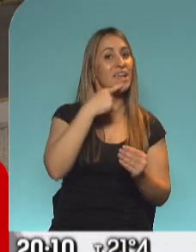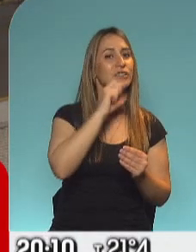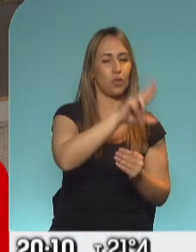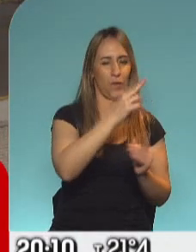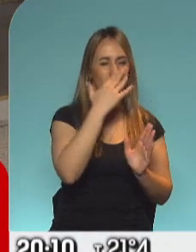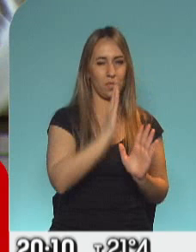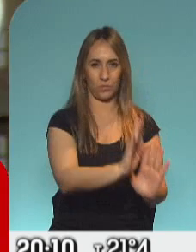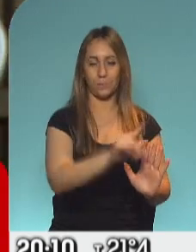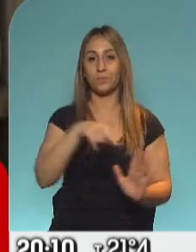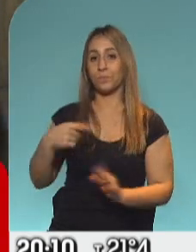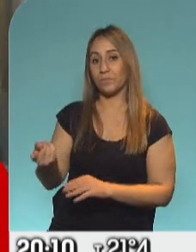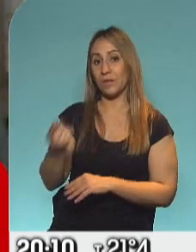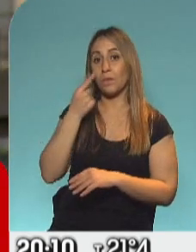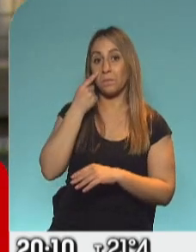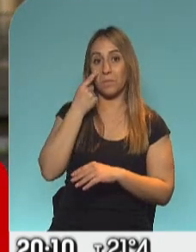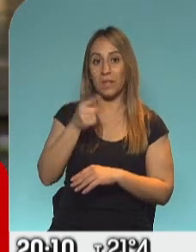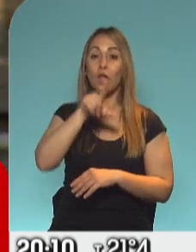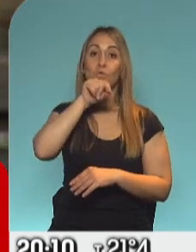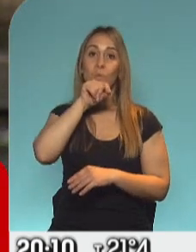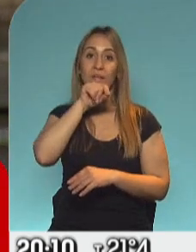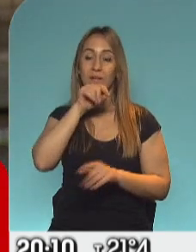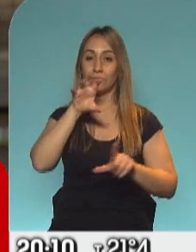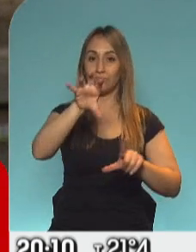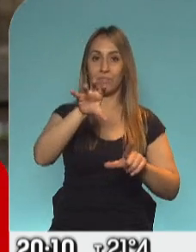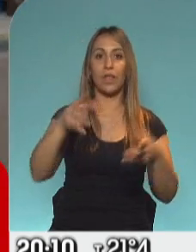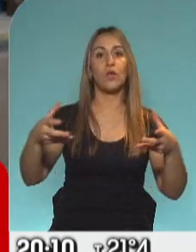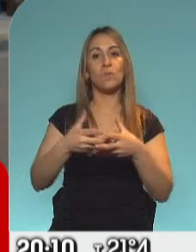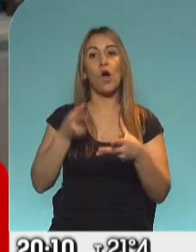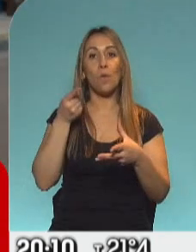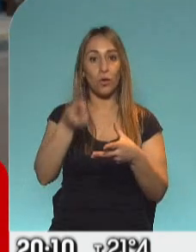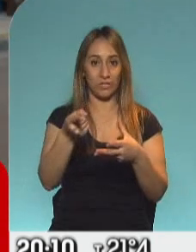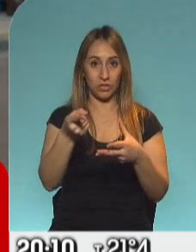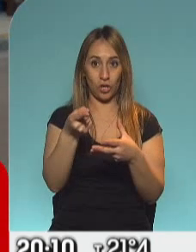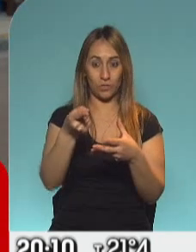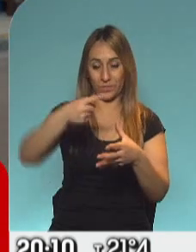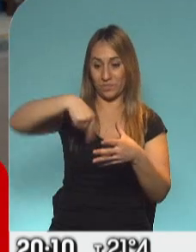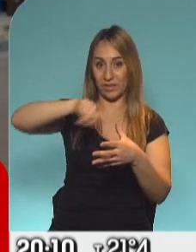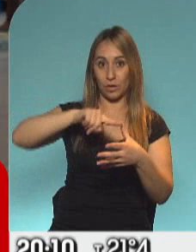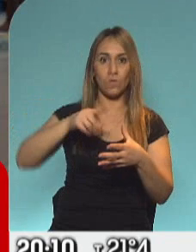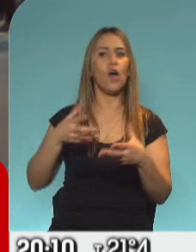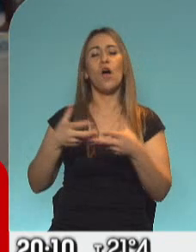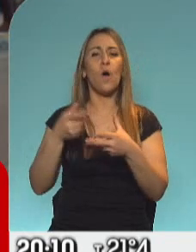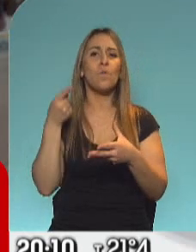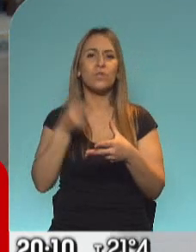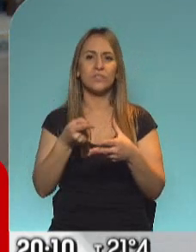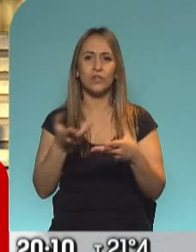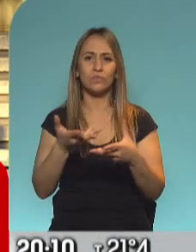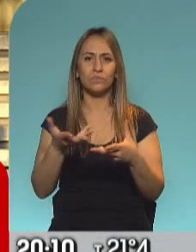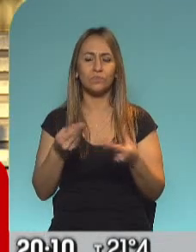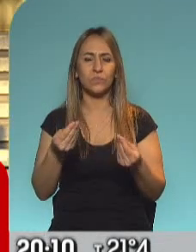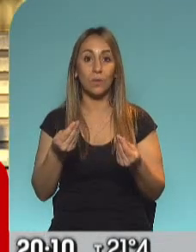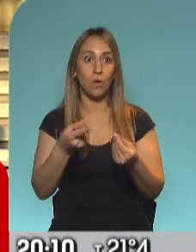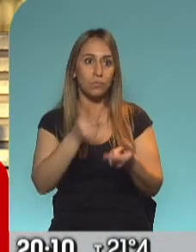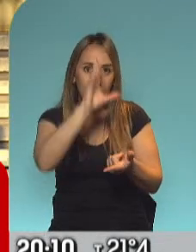Favor, bueno, vamos a empezar a ver los tweets sobre todo de la oposición, ¿no? Y de cómo reacciona la oposición ante